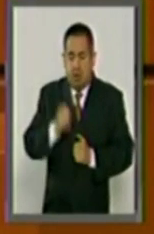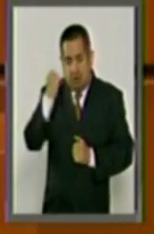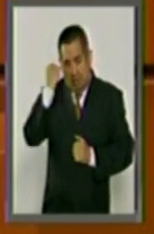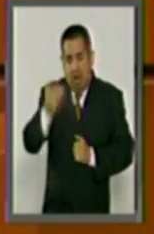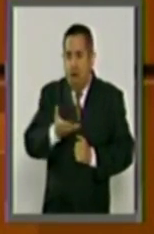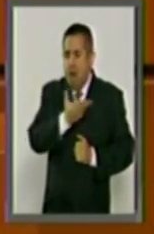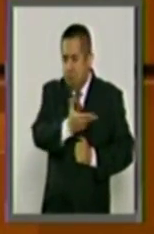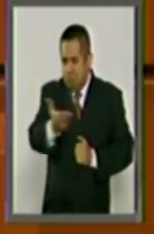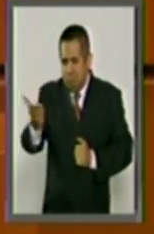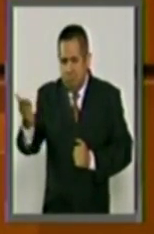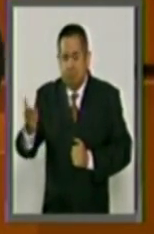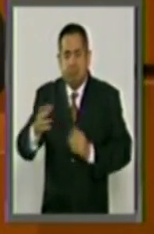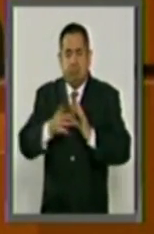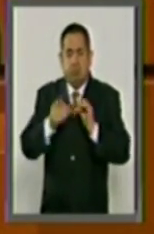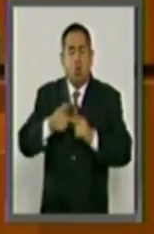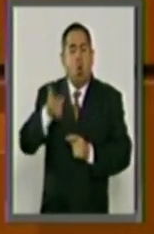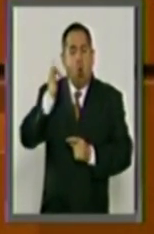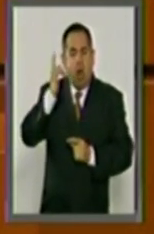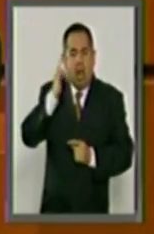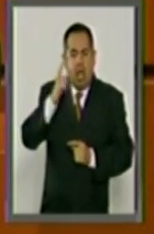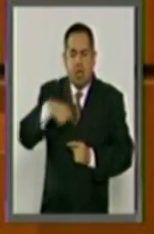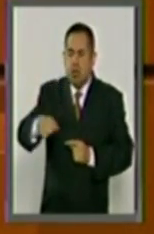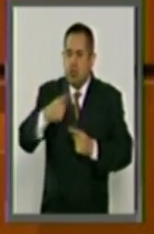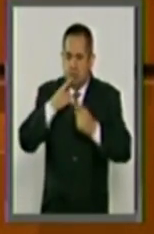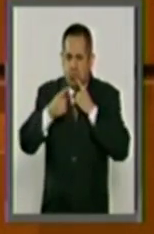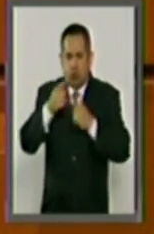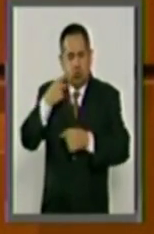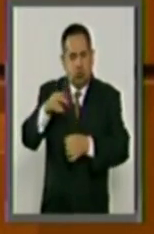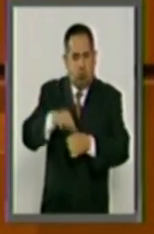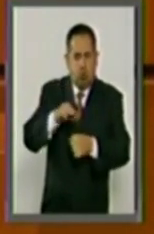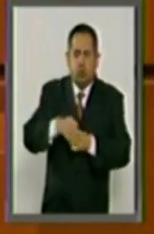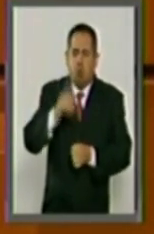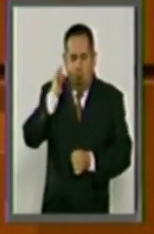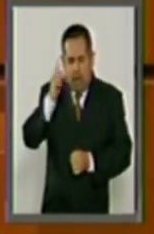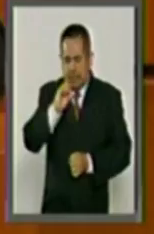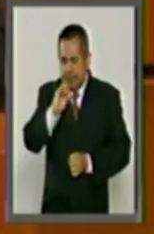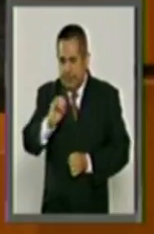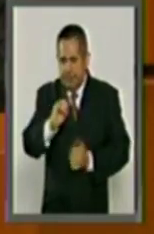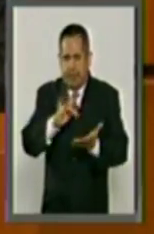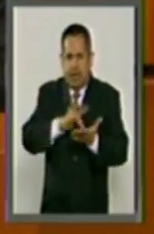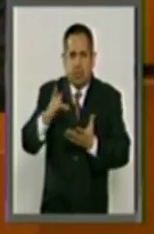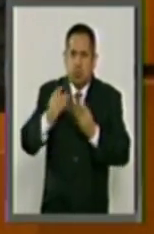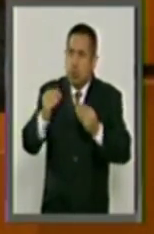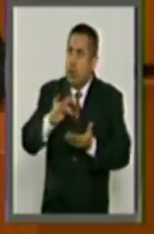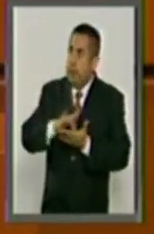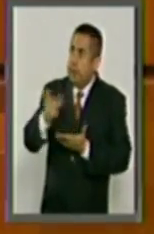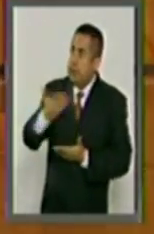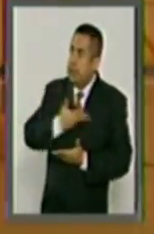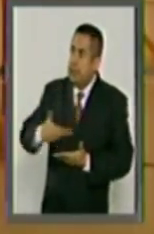consideración de ustedes y esperemos contar con su voto. Muchísimas gracias. Gracias, señor presidente.